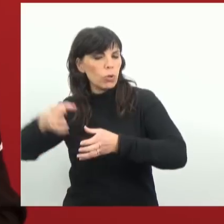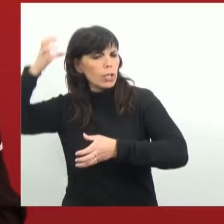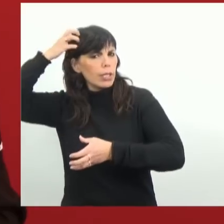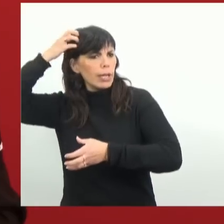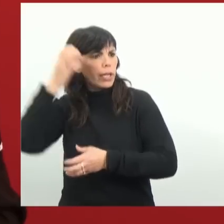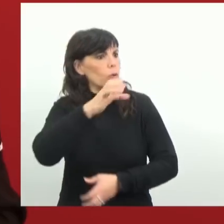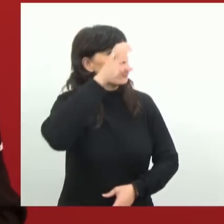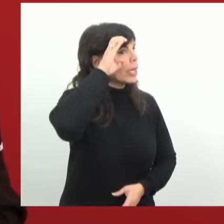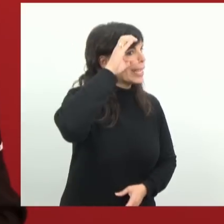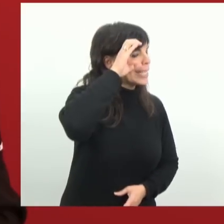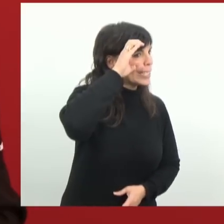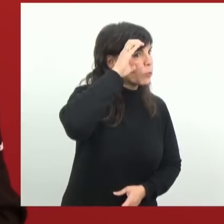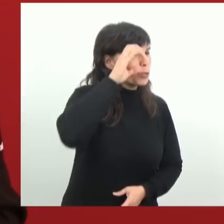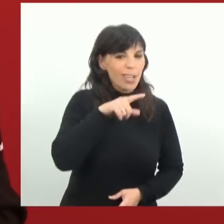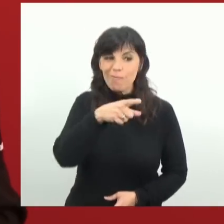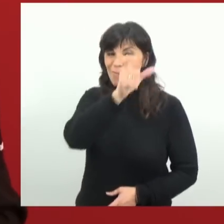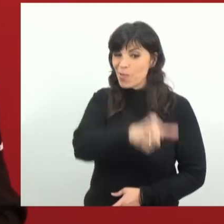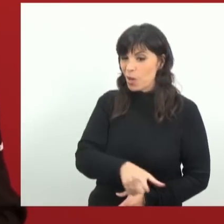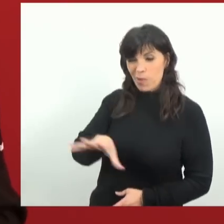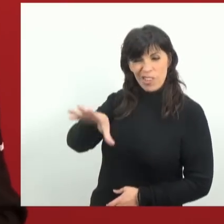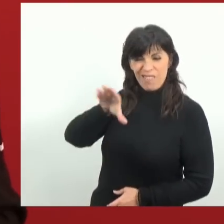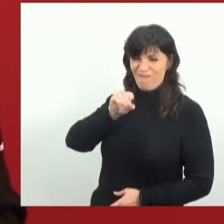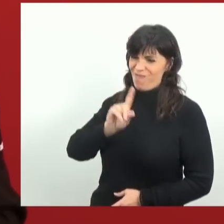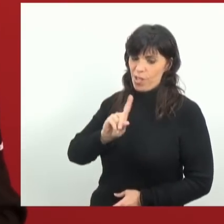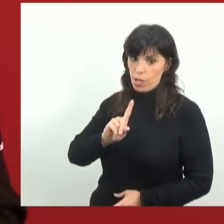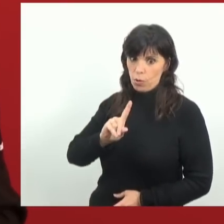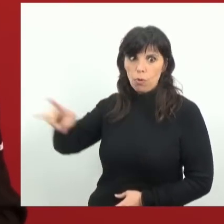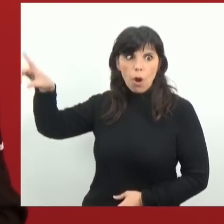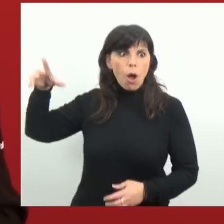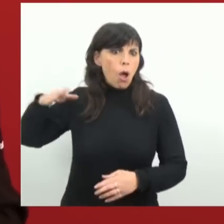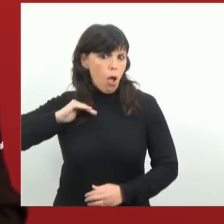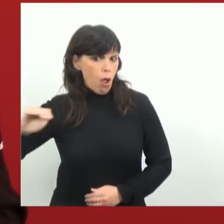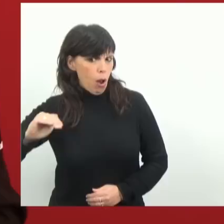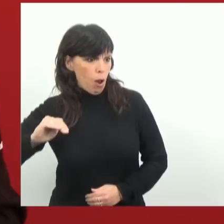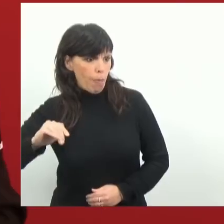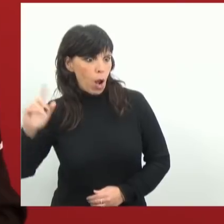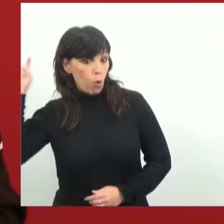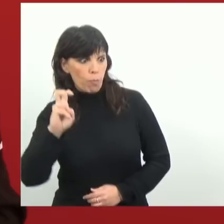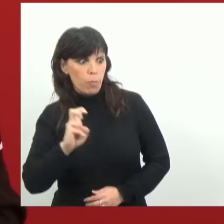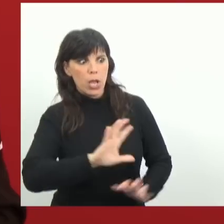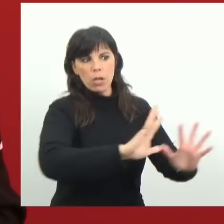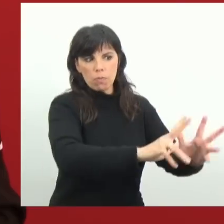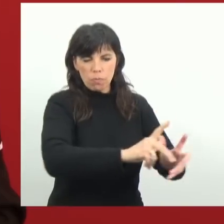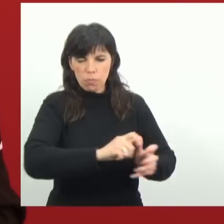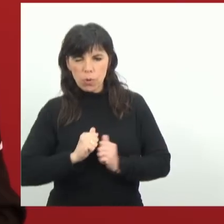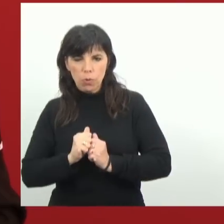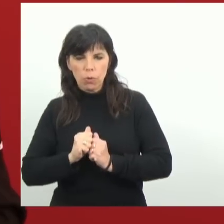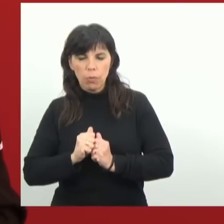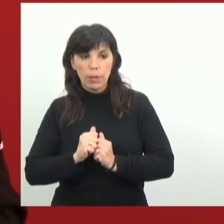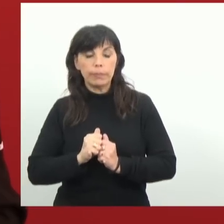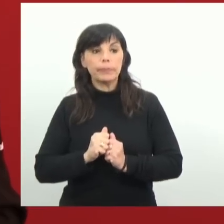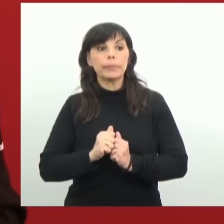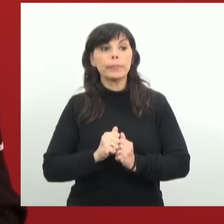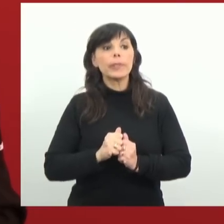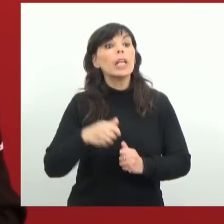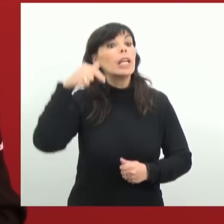arrebata lo que fue sembrado en su corazón. Este es el que fue sembrado